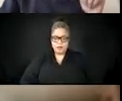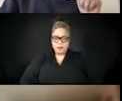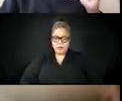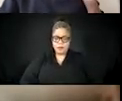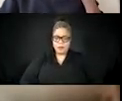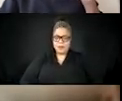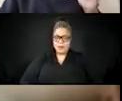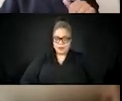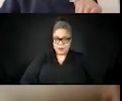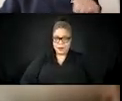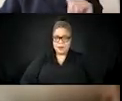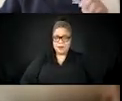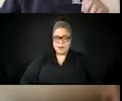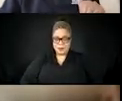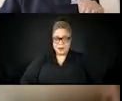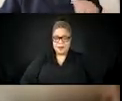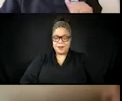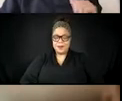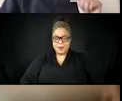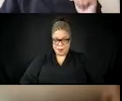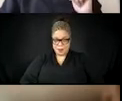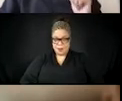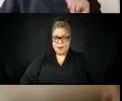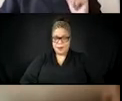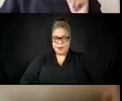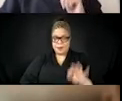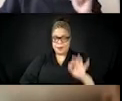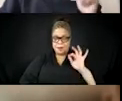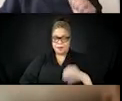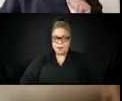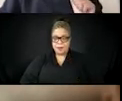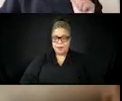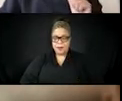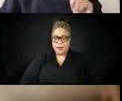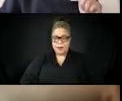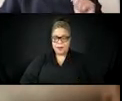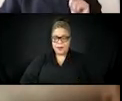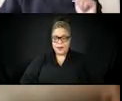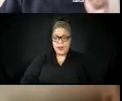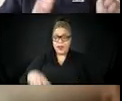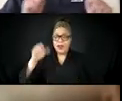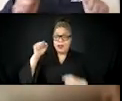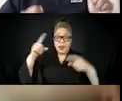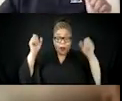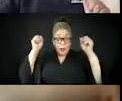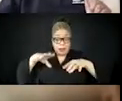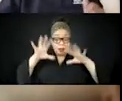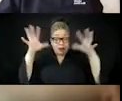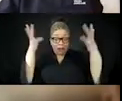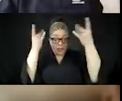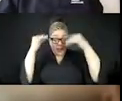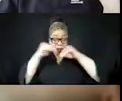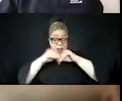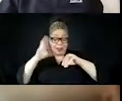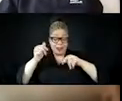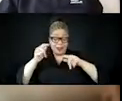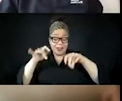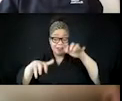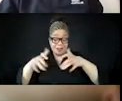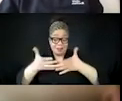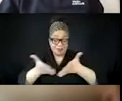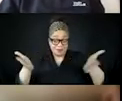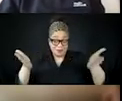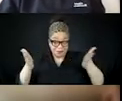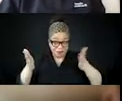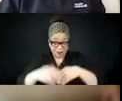a 107 por ciento de lo que alguien puso pueden poner sus opiniones en el chat y siéntanse libres de debatir